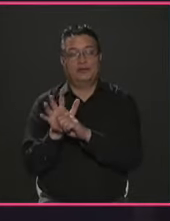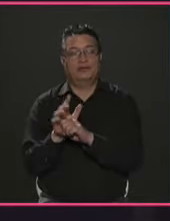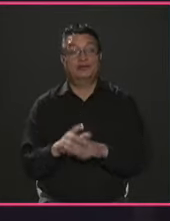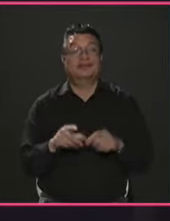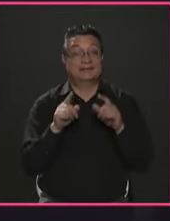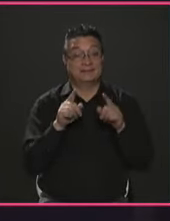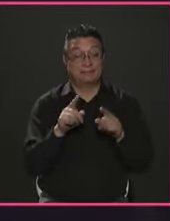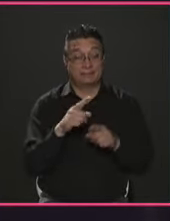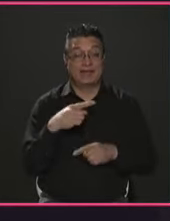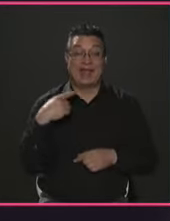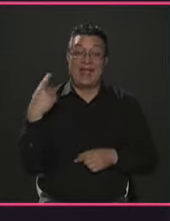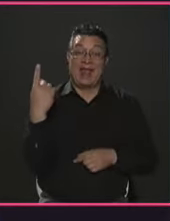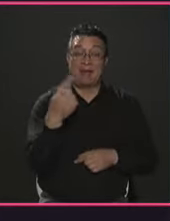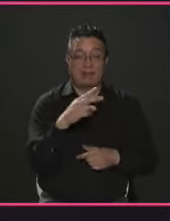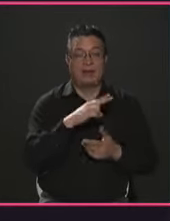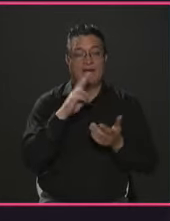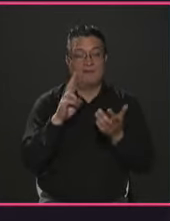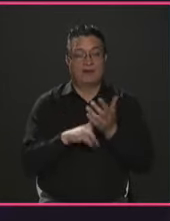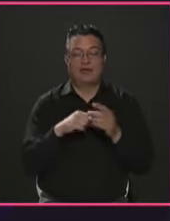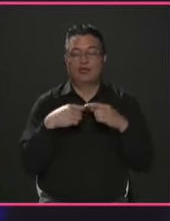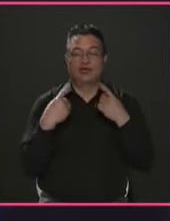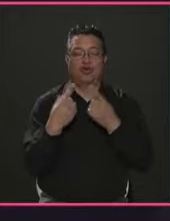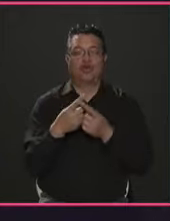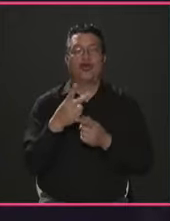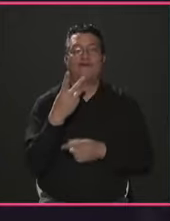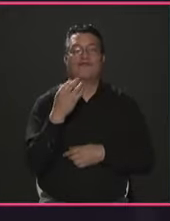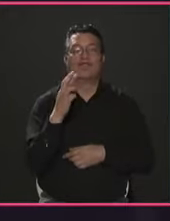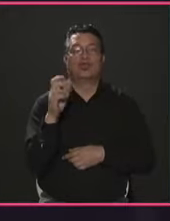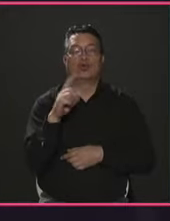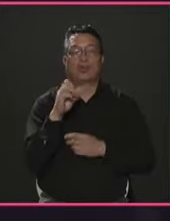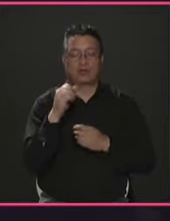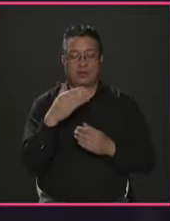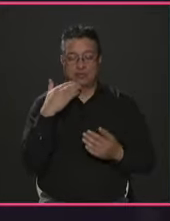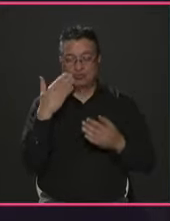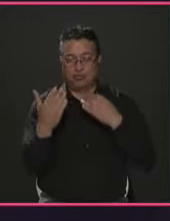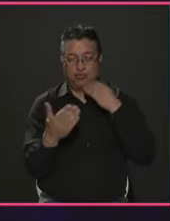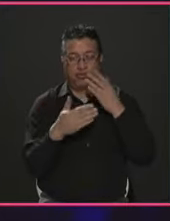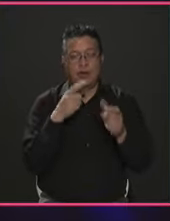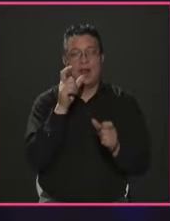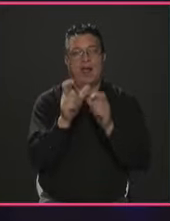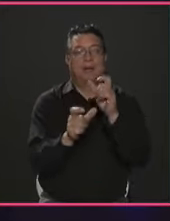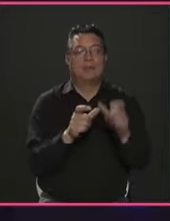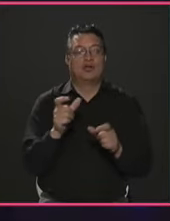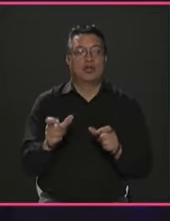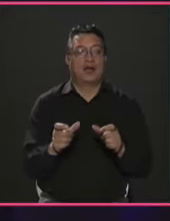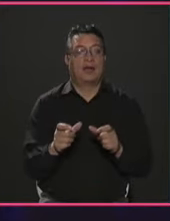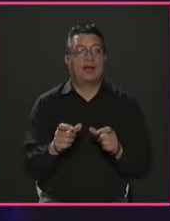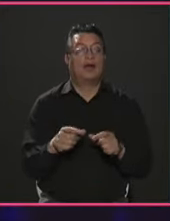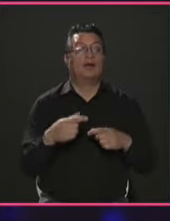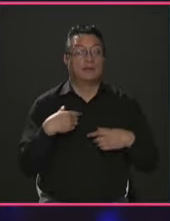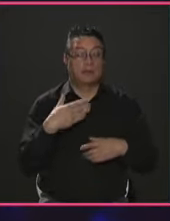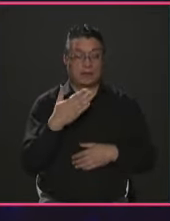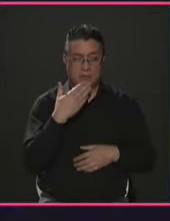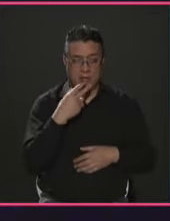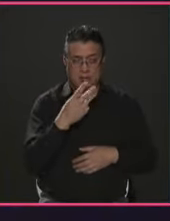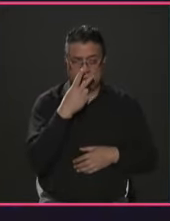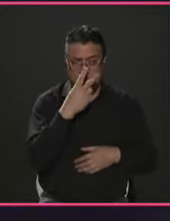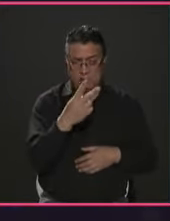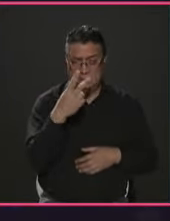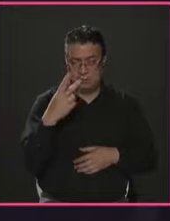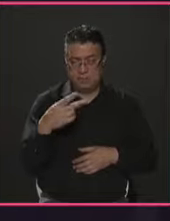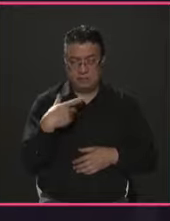esto Generalmente es real para casi todos los virus emergentes que pueden pasar a las personas una cosa que también nos damos cuenta es que los